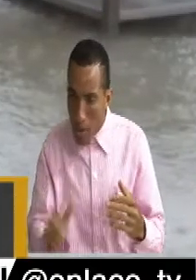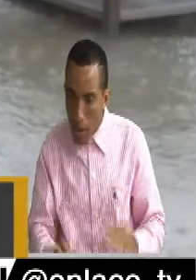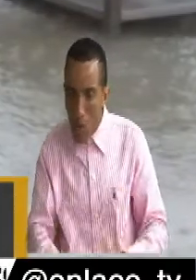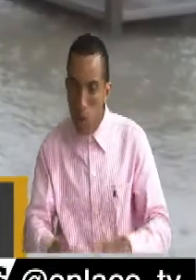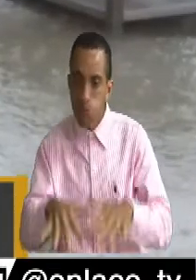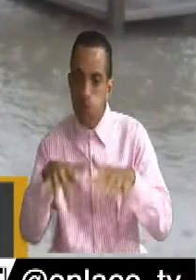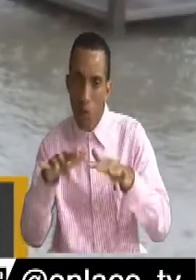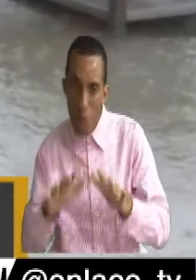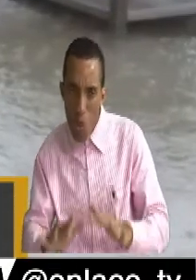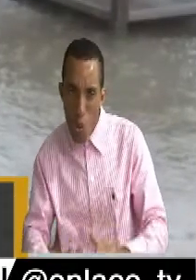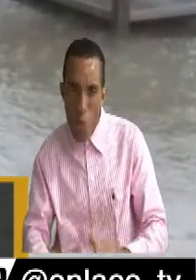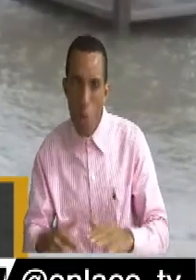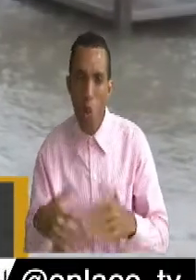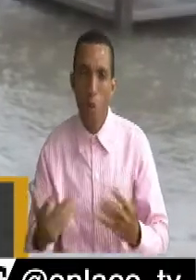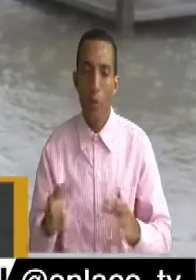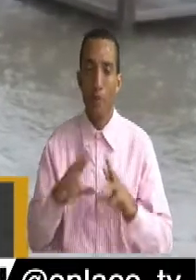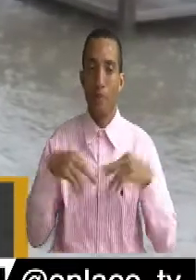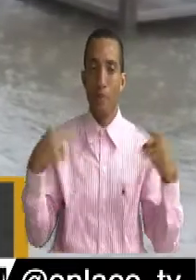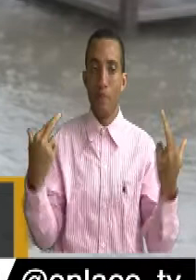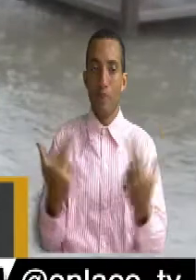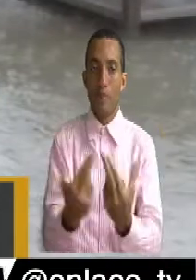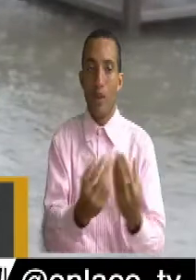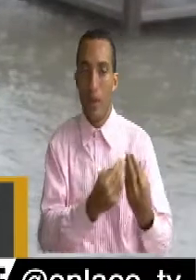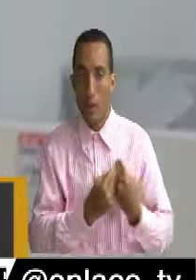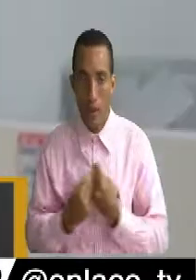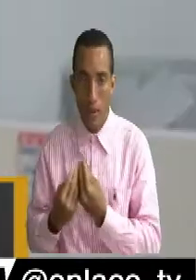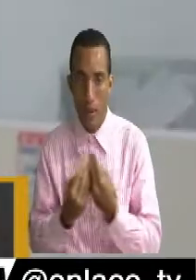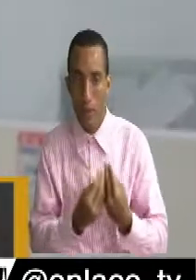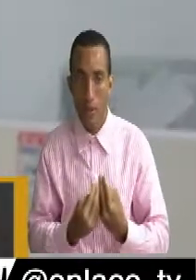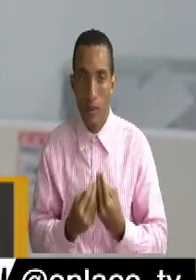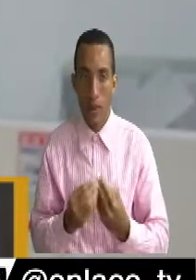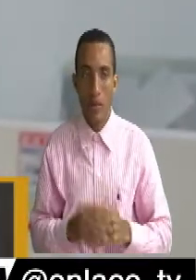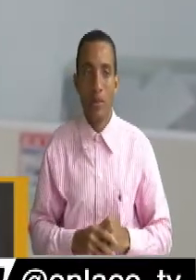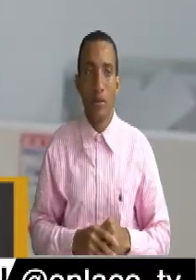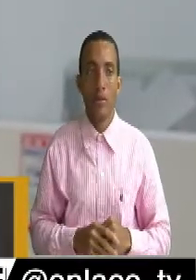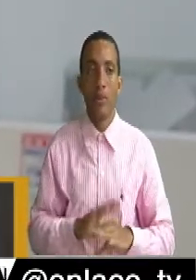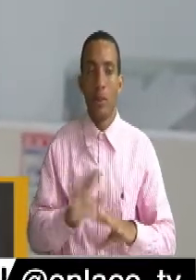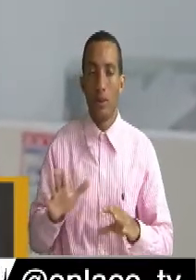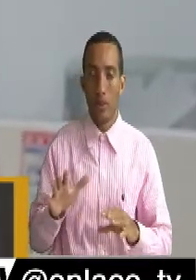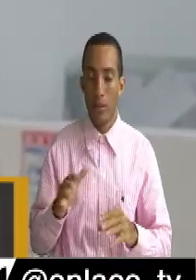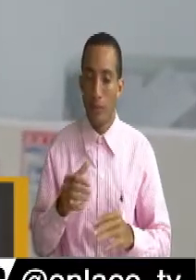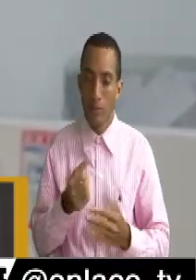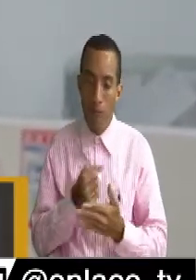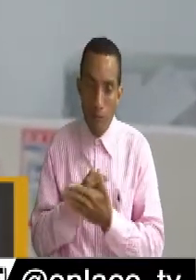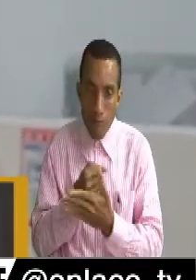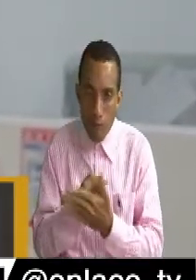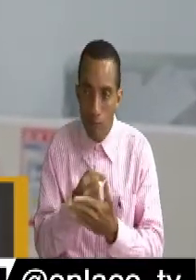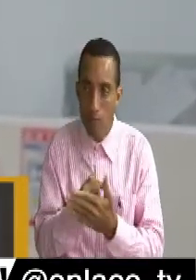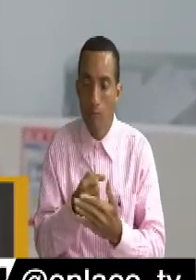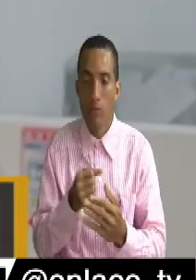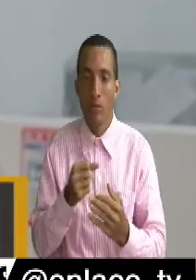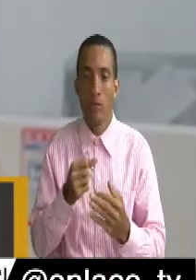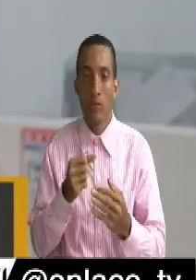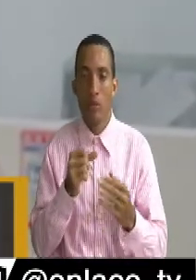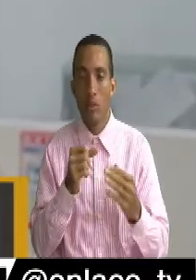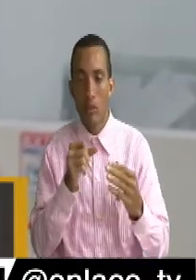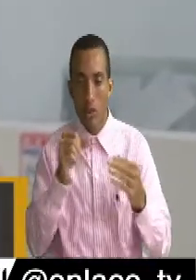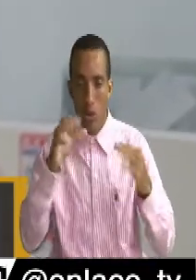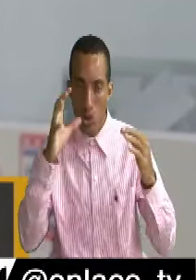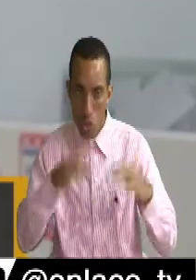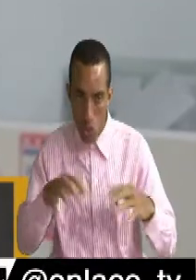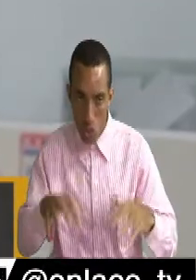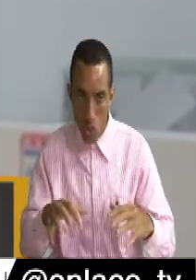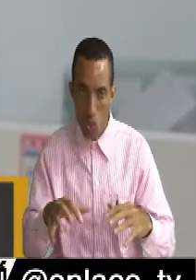ya esta reunión del Consejo Extraordinario de Gestión de Riesgo y Desastre para dar ya un parte oficial